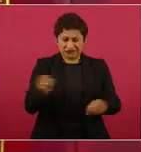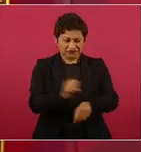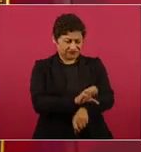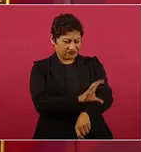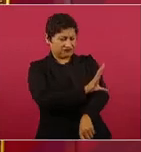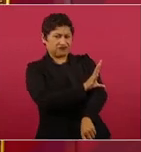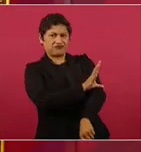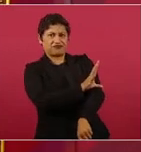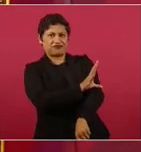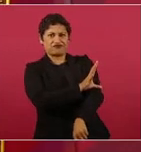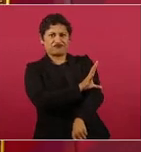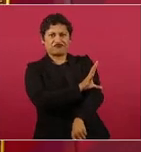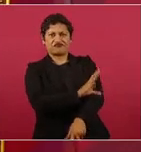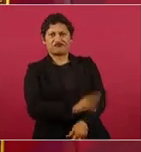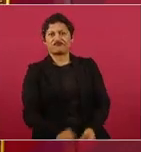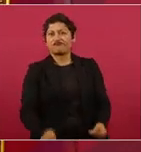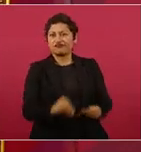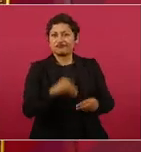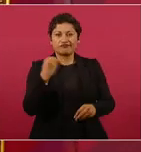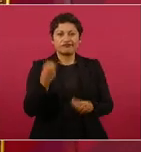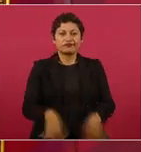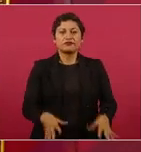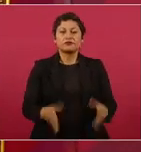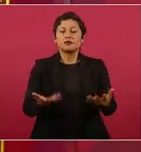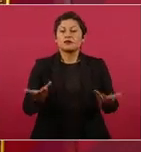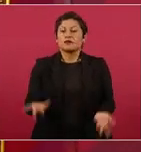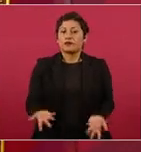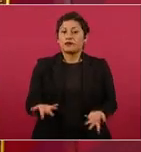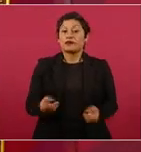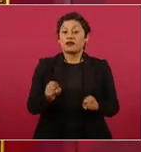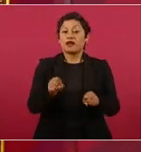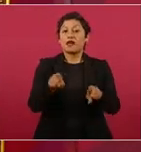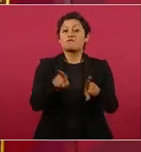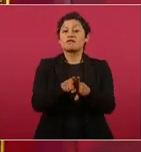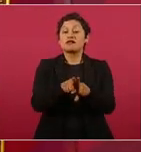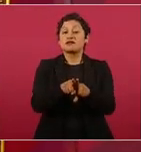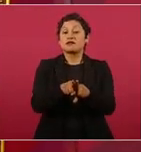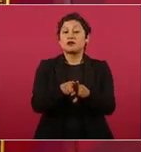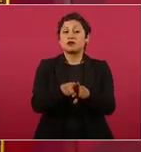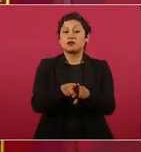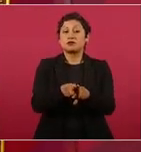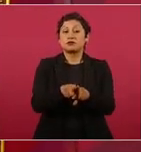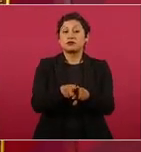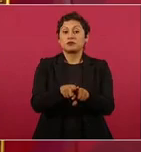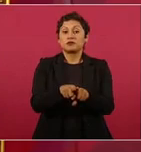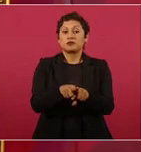¿Cómo se acabó también la